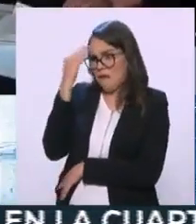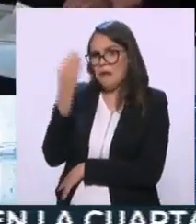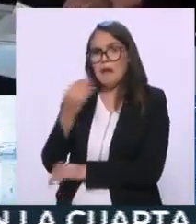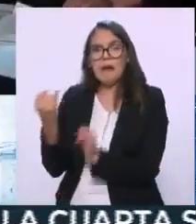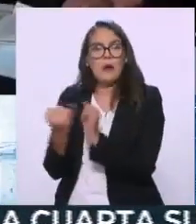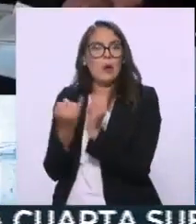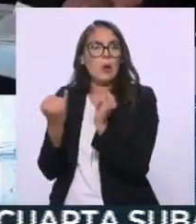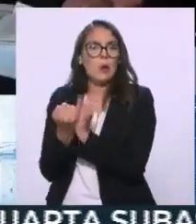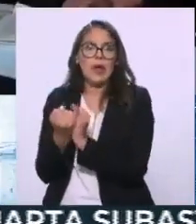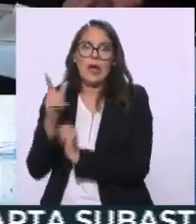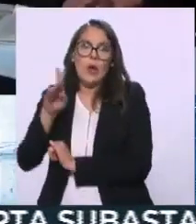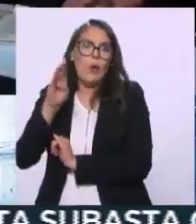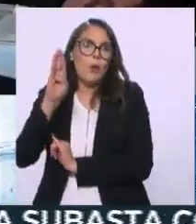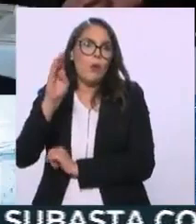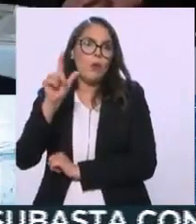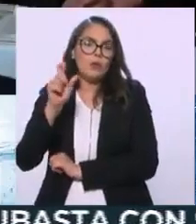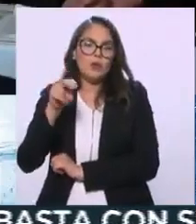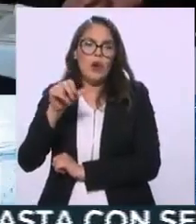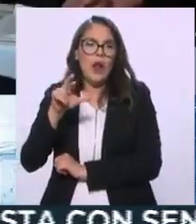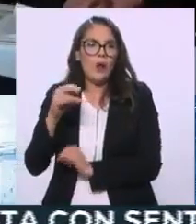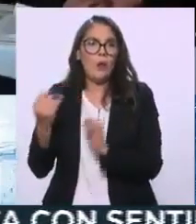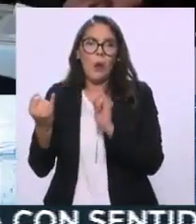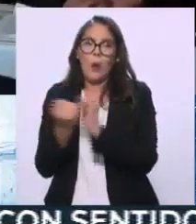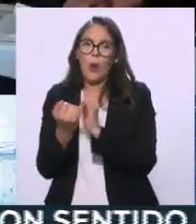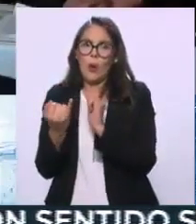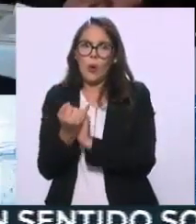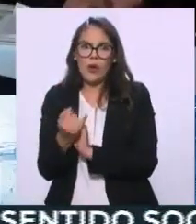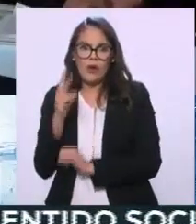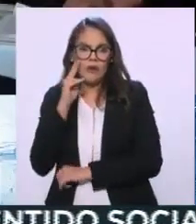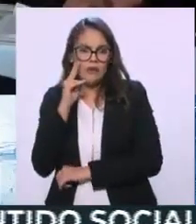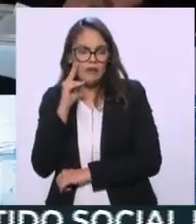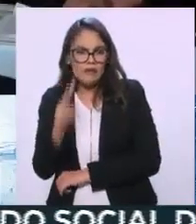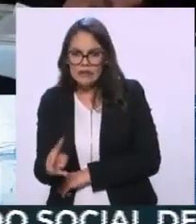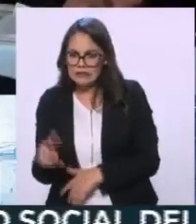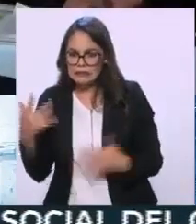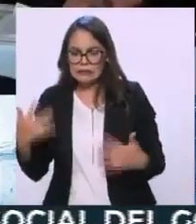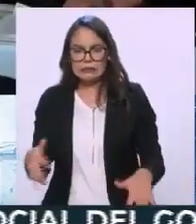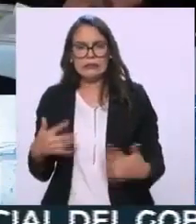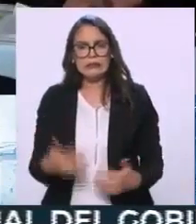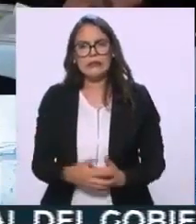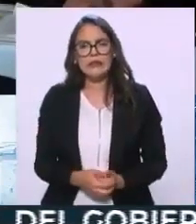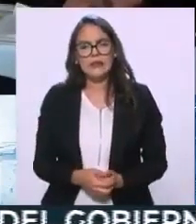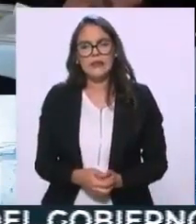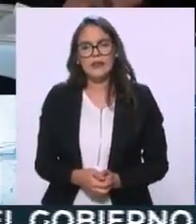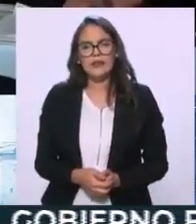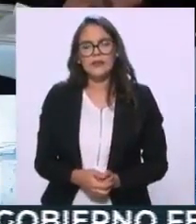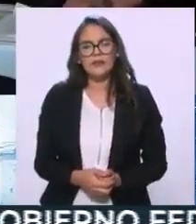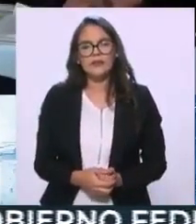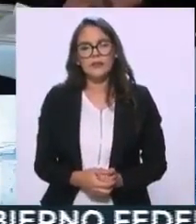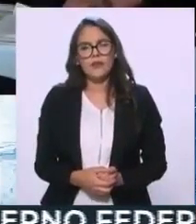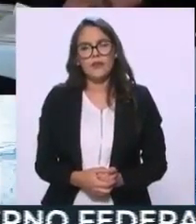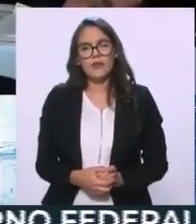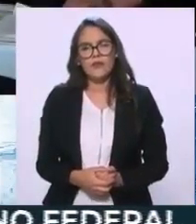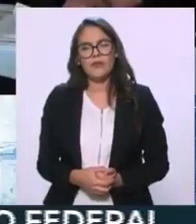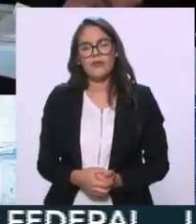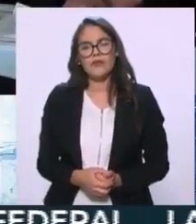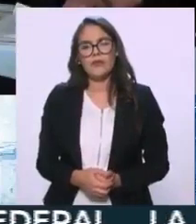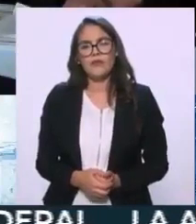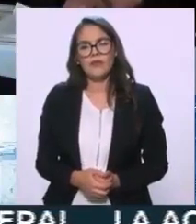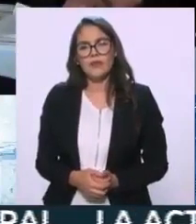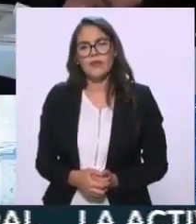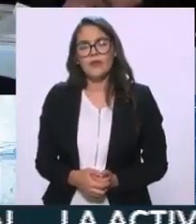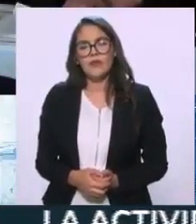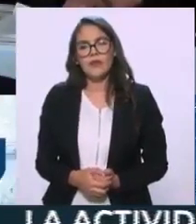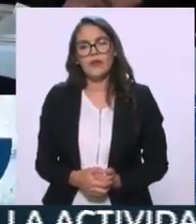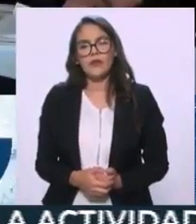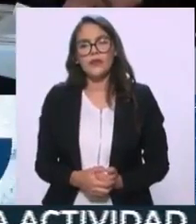Bolsonaro y no ha sido verdaderamente ningún dolor de cabeza para nadie. Es decir que ha sido muy oportuna la cita de